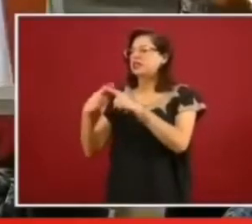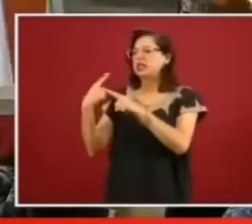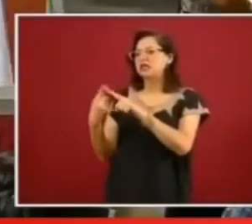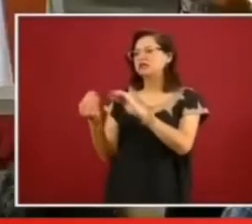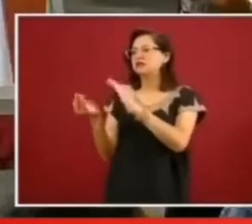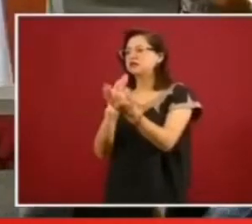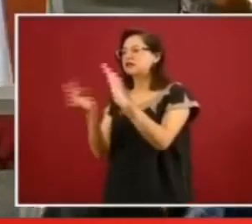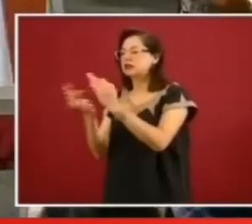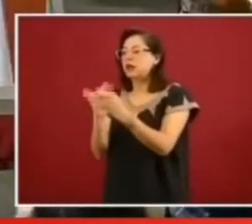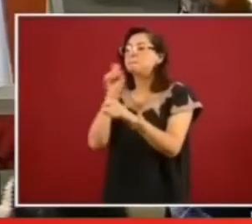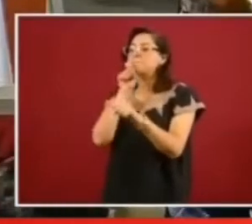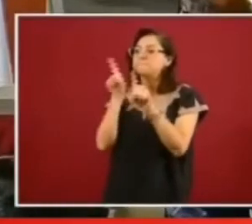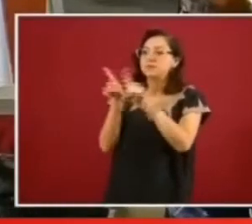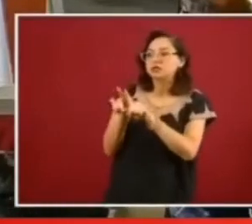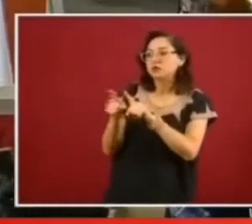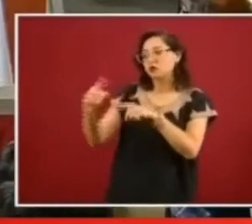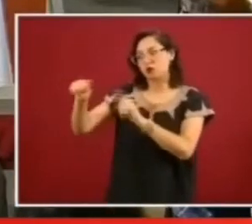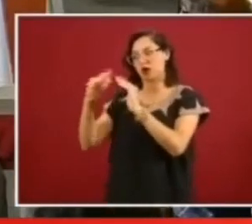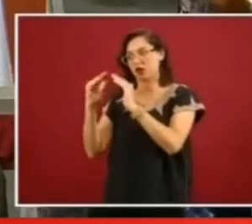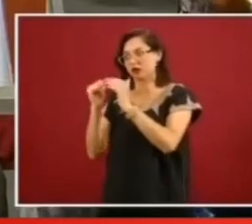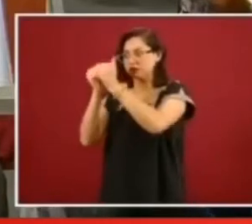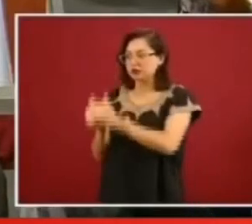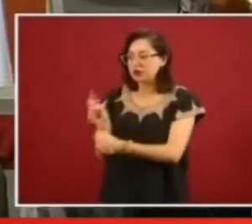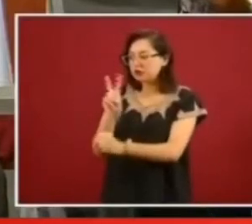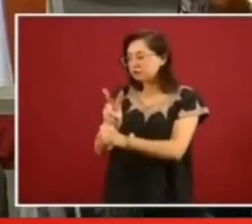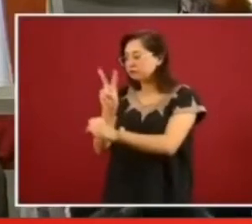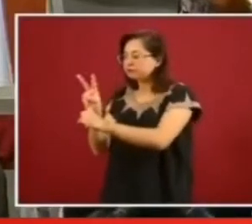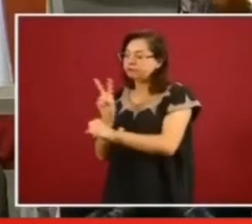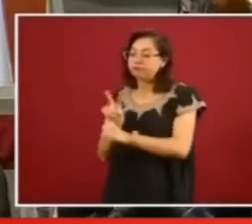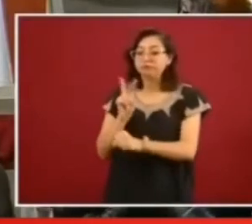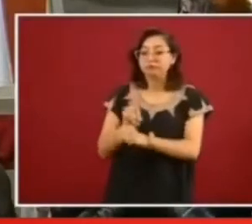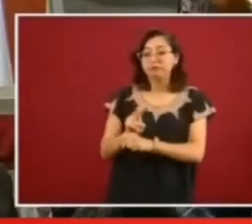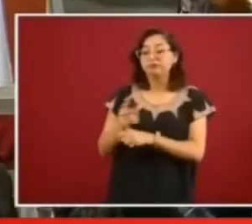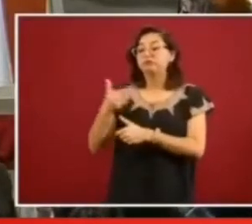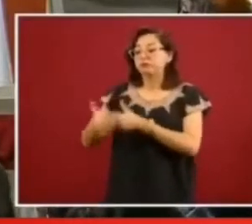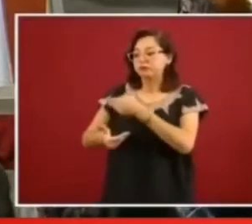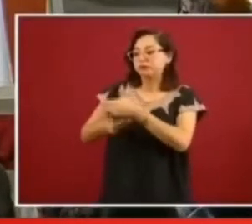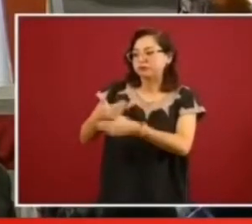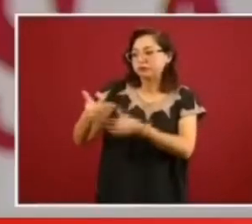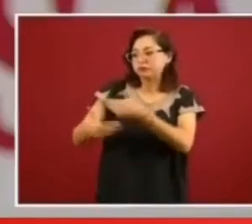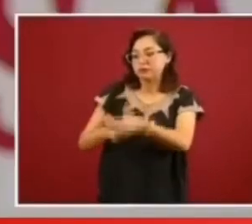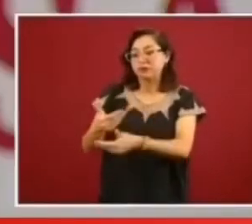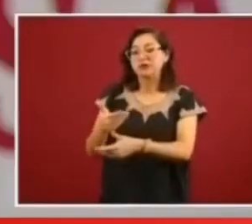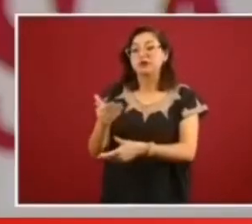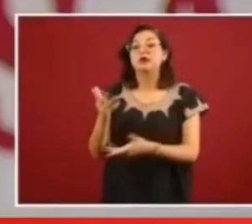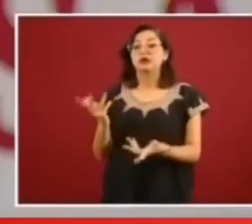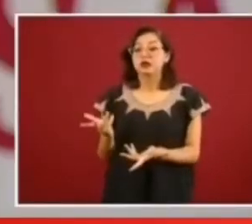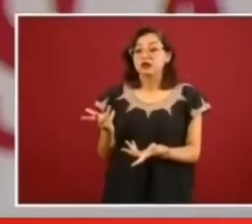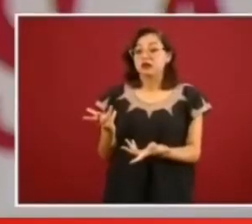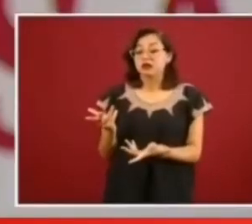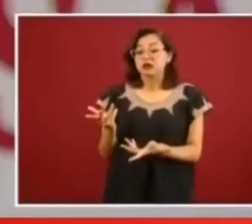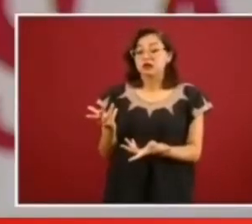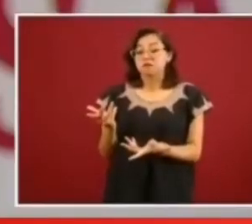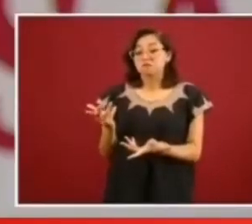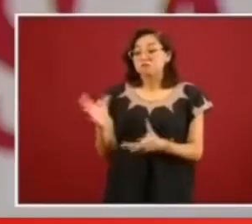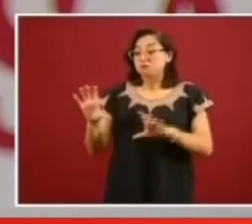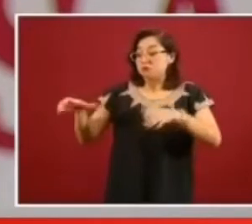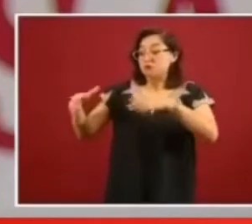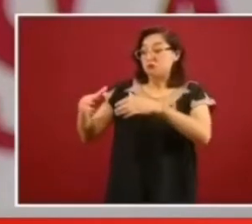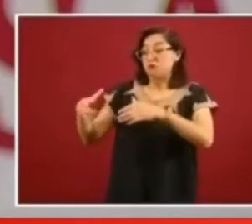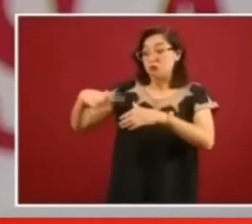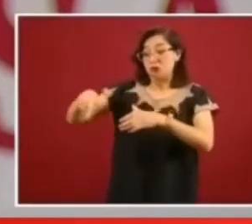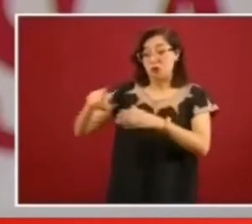estos también estén en resguardo domiciliario. En un momento dado, y también lo fuimos comentando, cuando ya son un conjunto